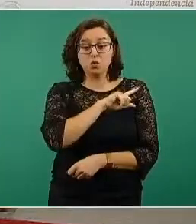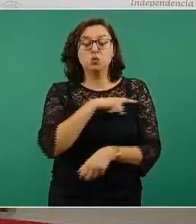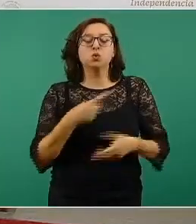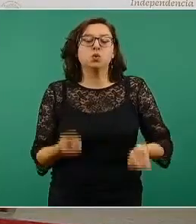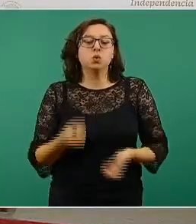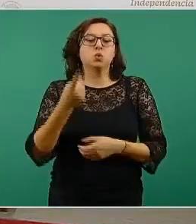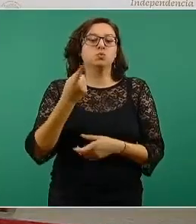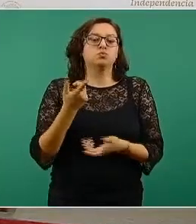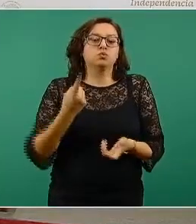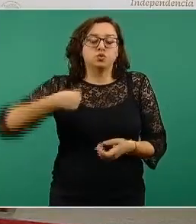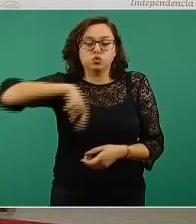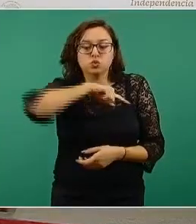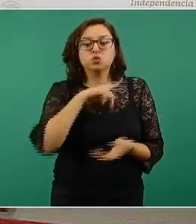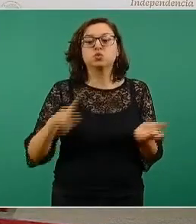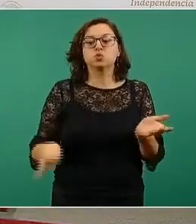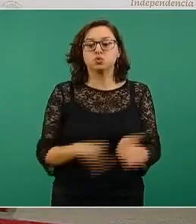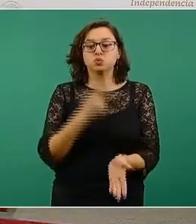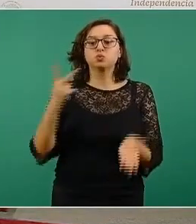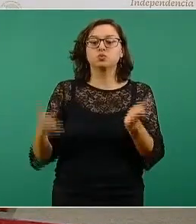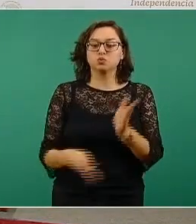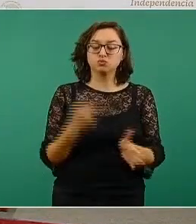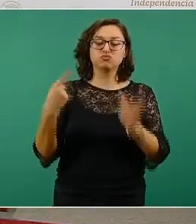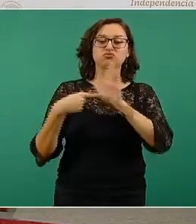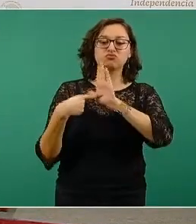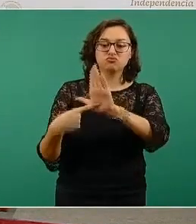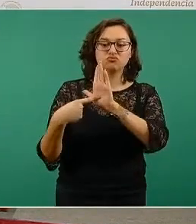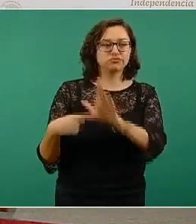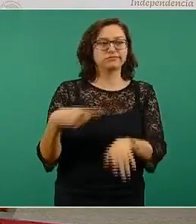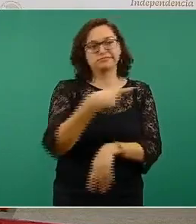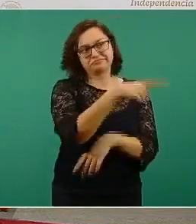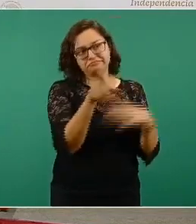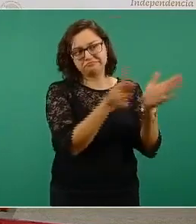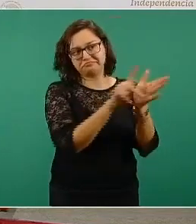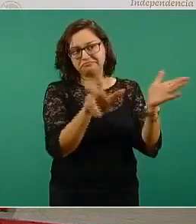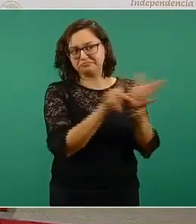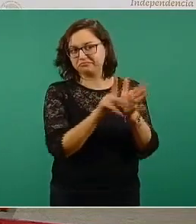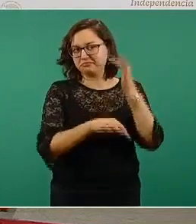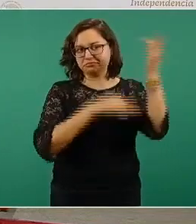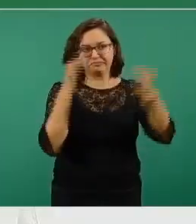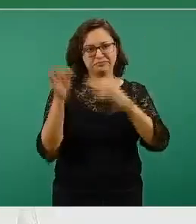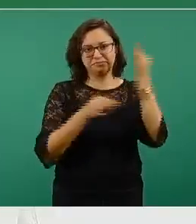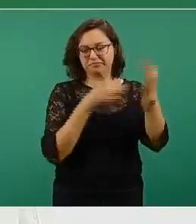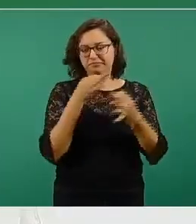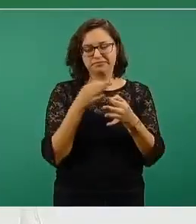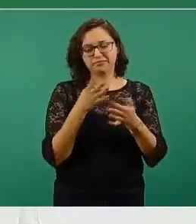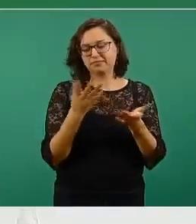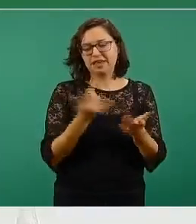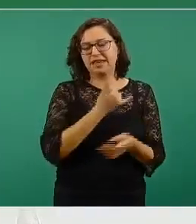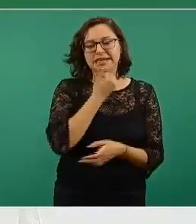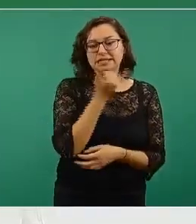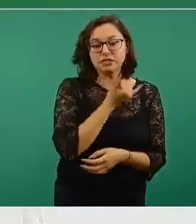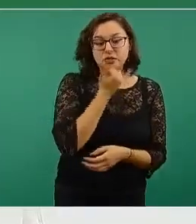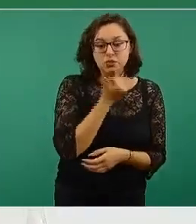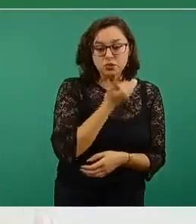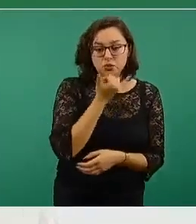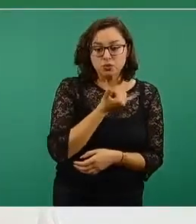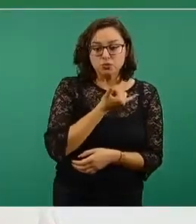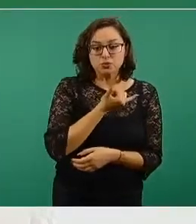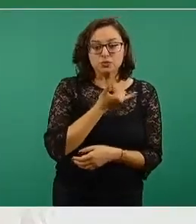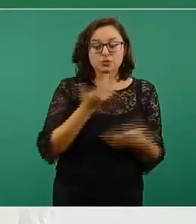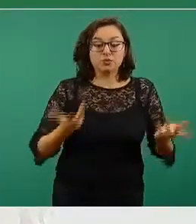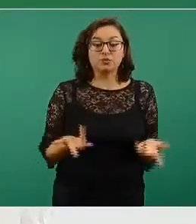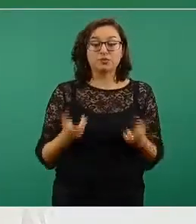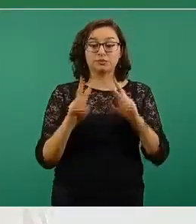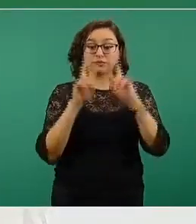sido distorsionado en estos diarios, por supuesto, y noticieros, el tema de que la alimentación no es un asunto